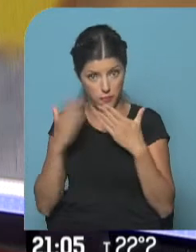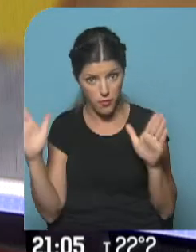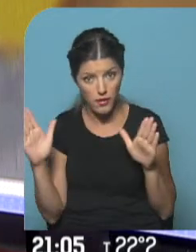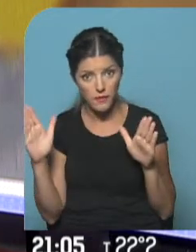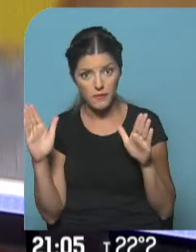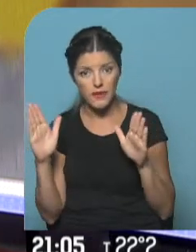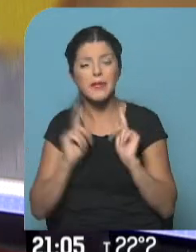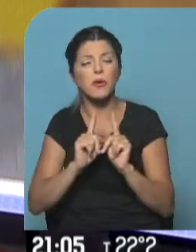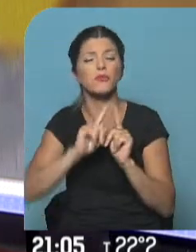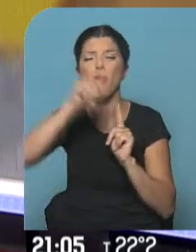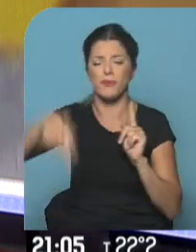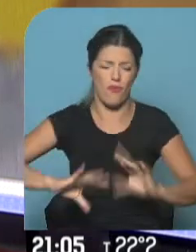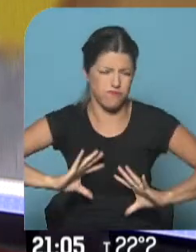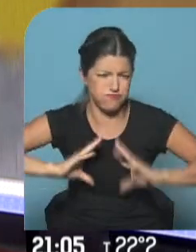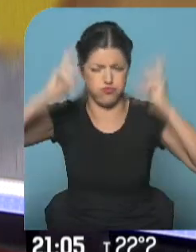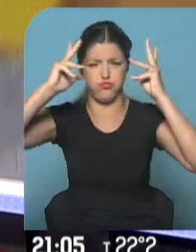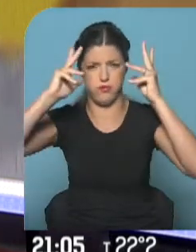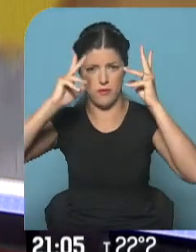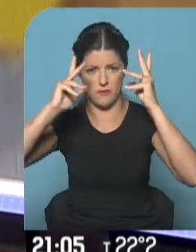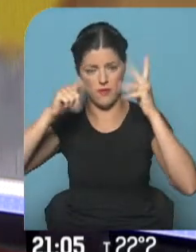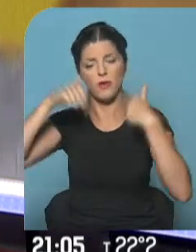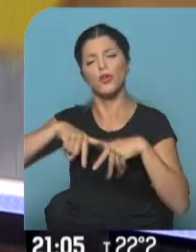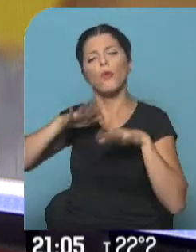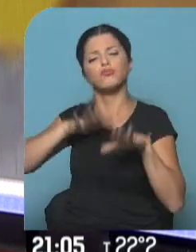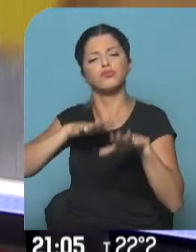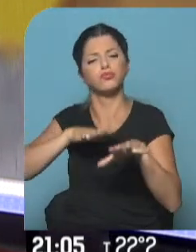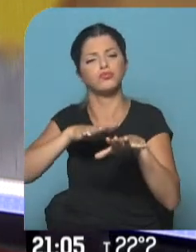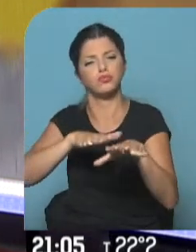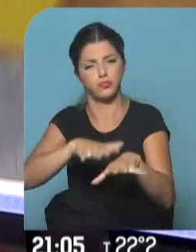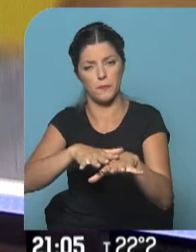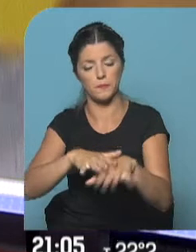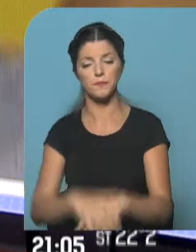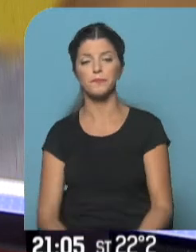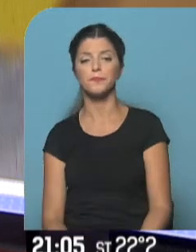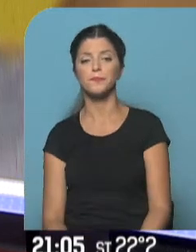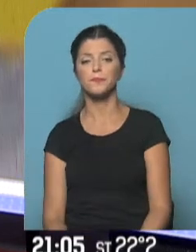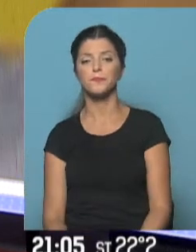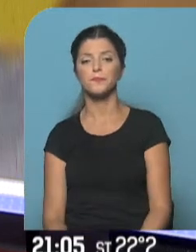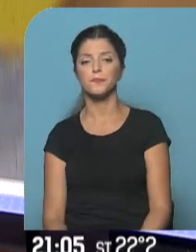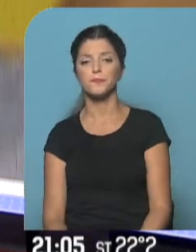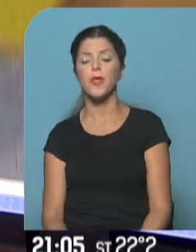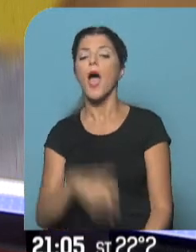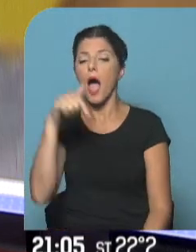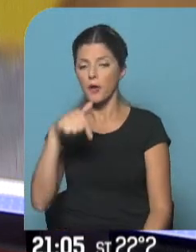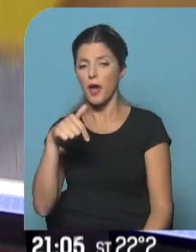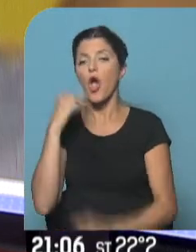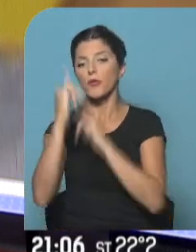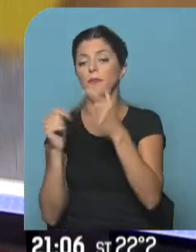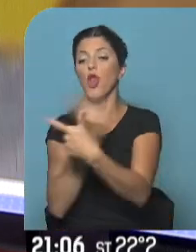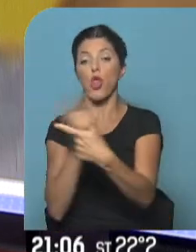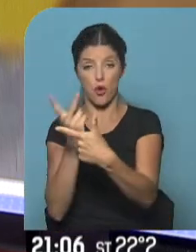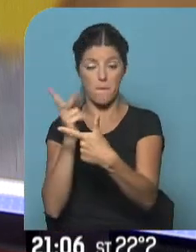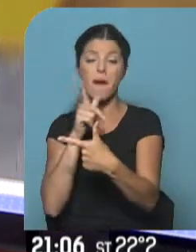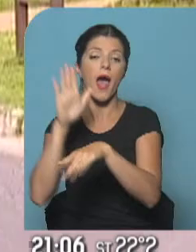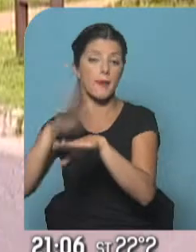es lo que generó más indignación en la marcha que está registrándose todavía en Ringuelet. Pero vamos a la detención de los presuntos dos responsables